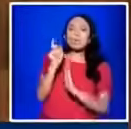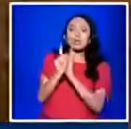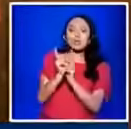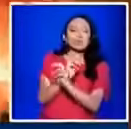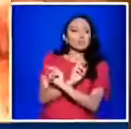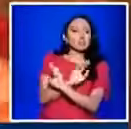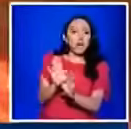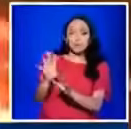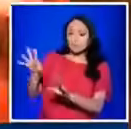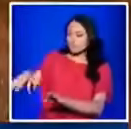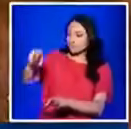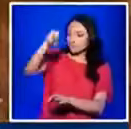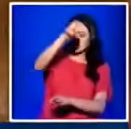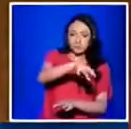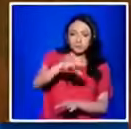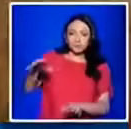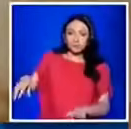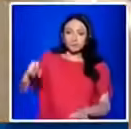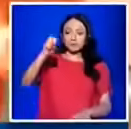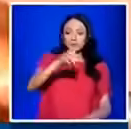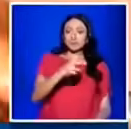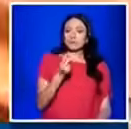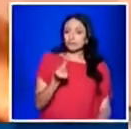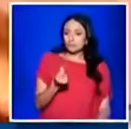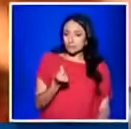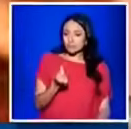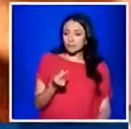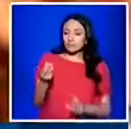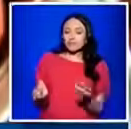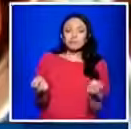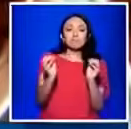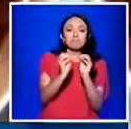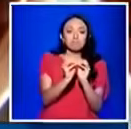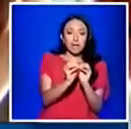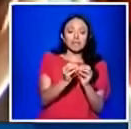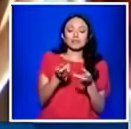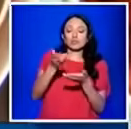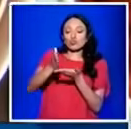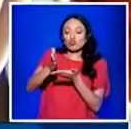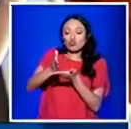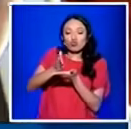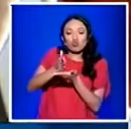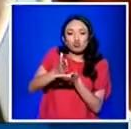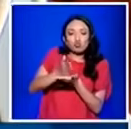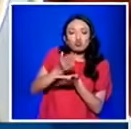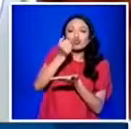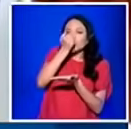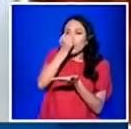ya están totalmente listos. Bueno, los cangrejos lo acompañamos con un buen encurtido, con